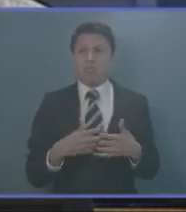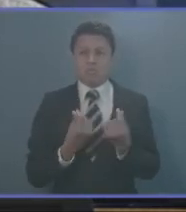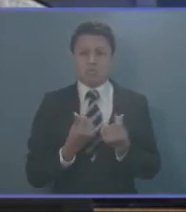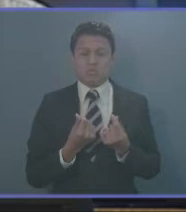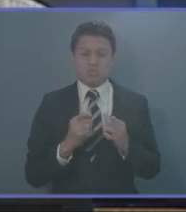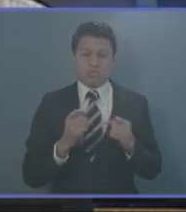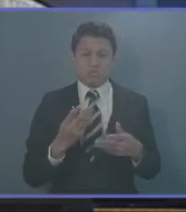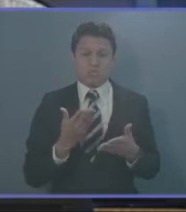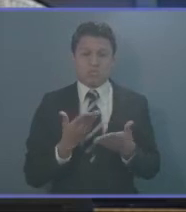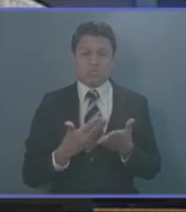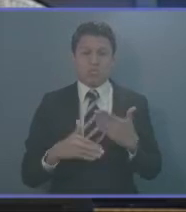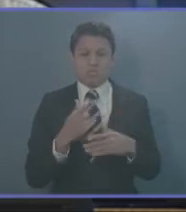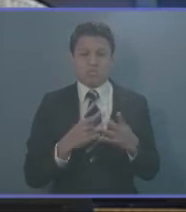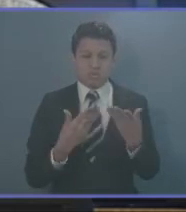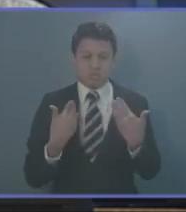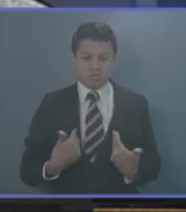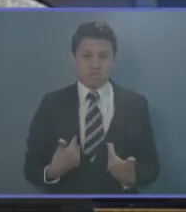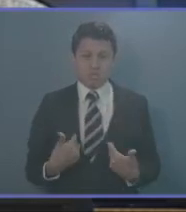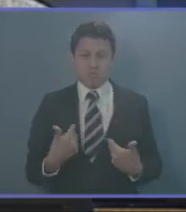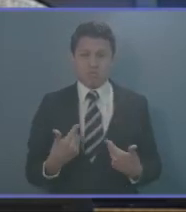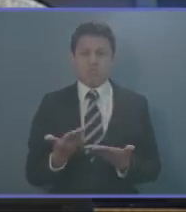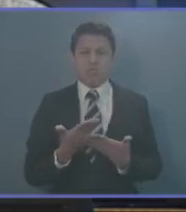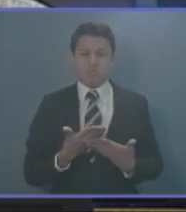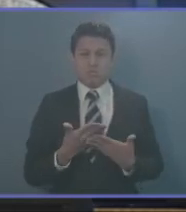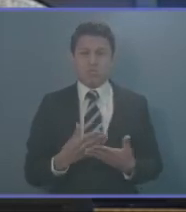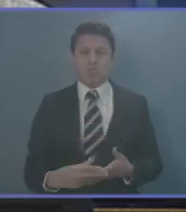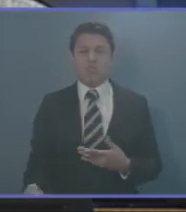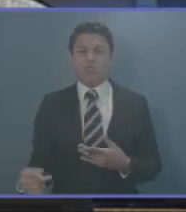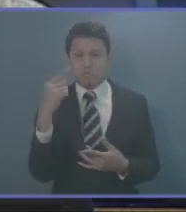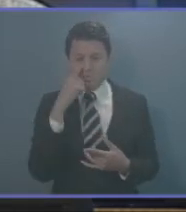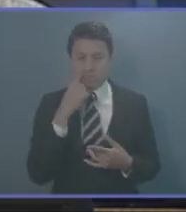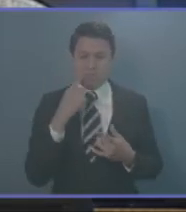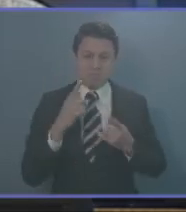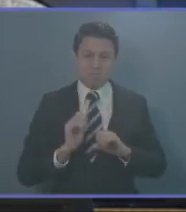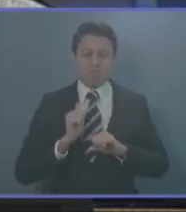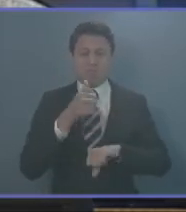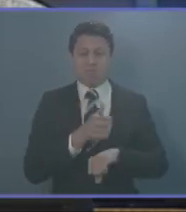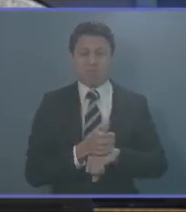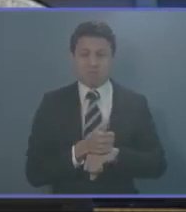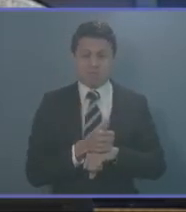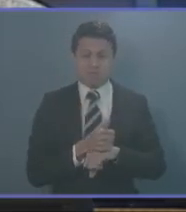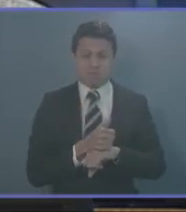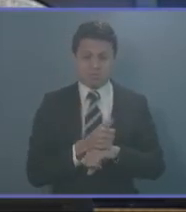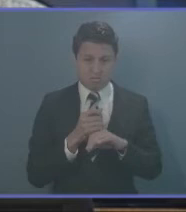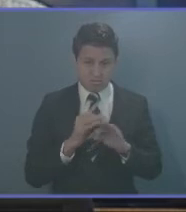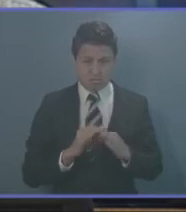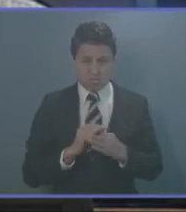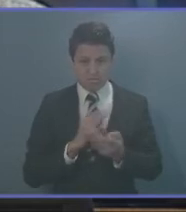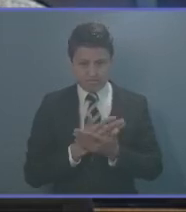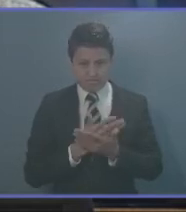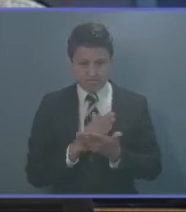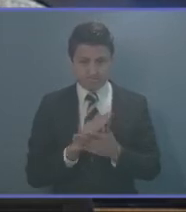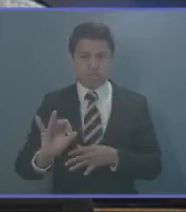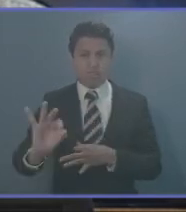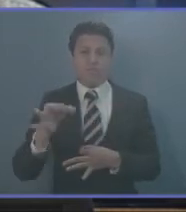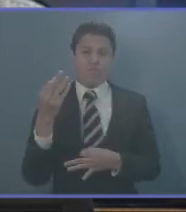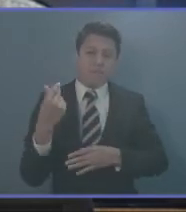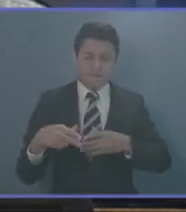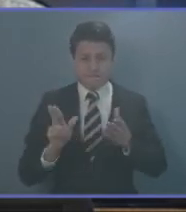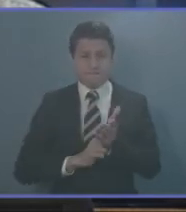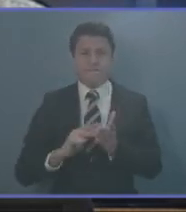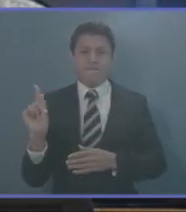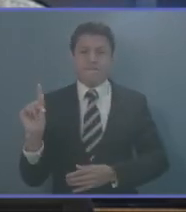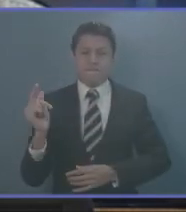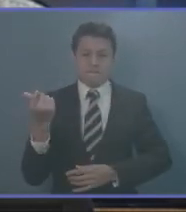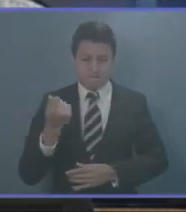tendrán además derecho a deducir las cantidades contabilizadas para la conformación de reservas por saneamiento de préstamos de acuerdo con las disposiciones